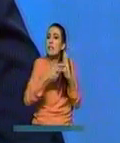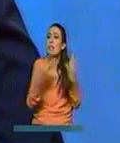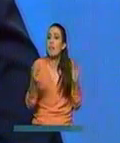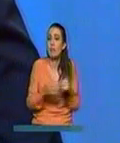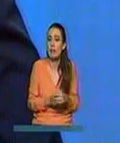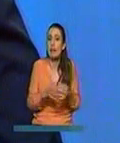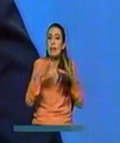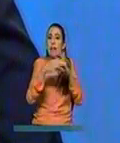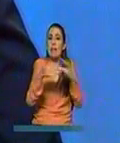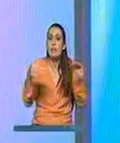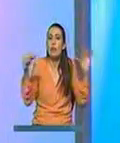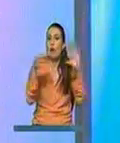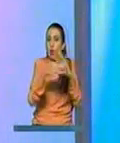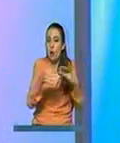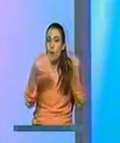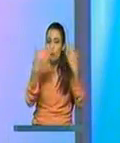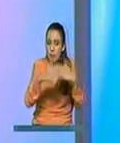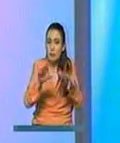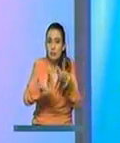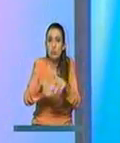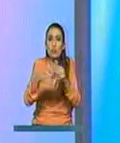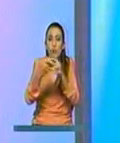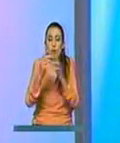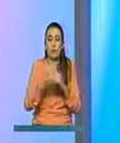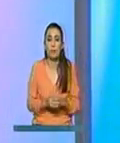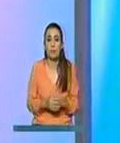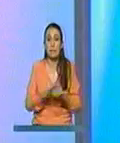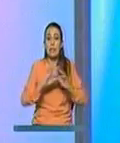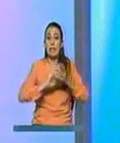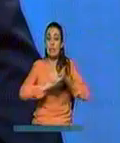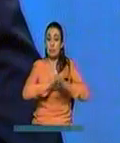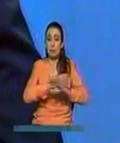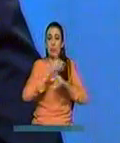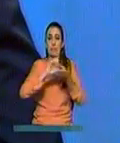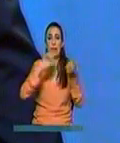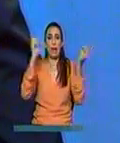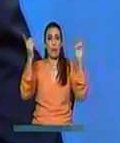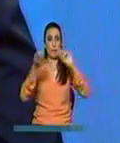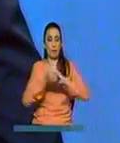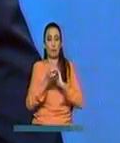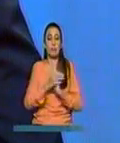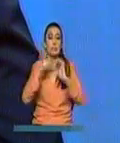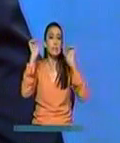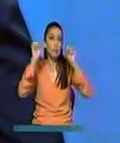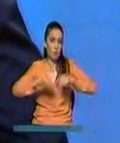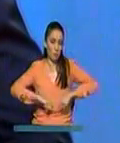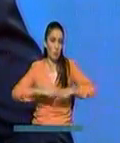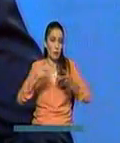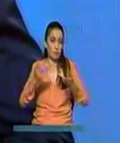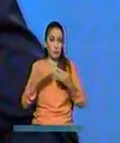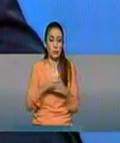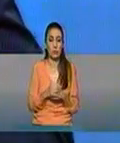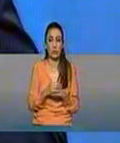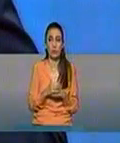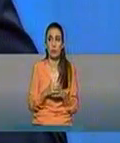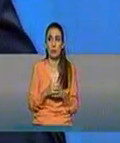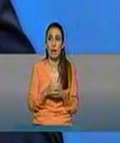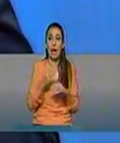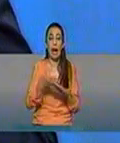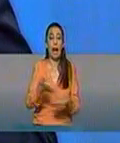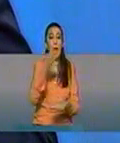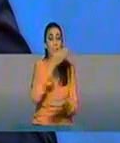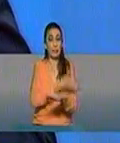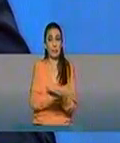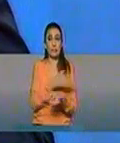definió. ¿Y esto en qué medida ha cambiado la realidad del sector? Ahora ya podemos entrar, porque no podíamos